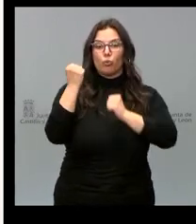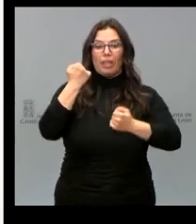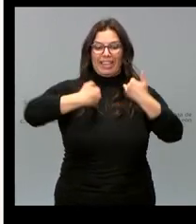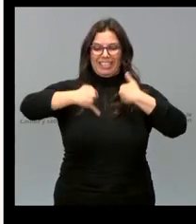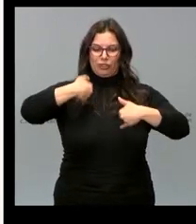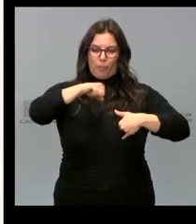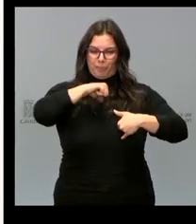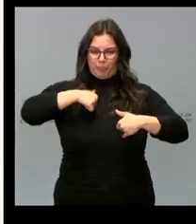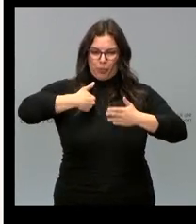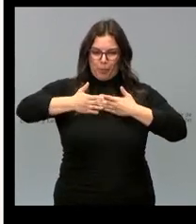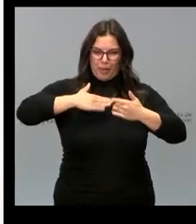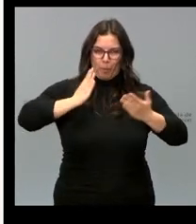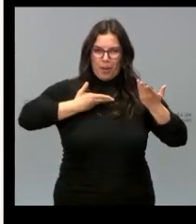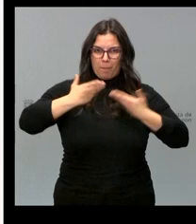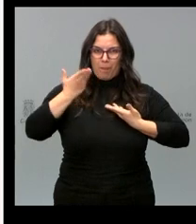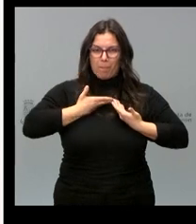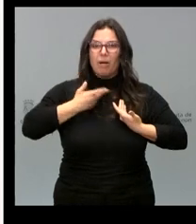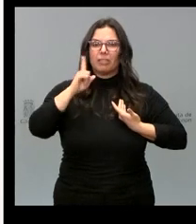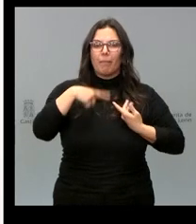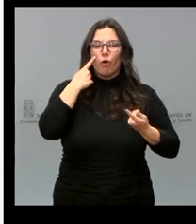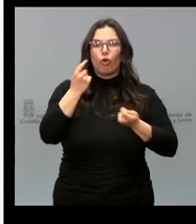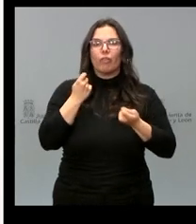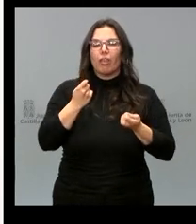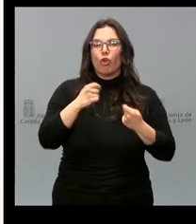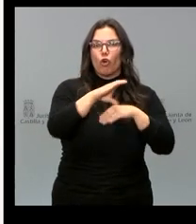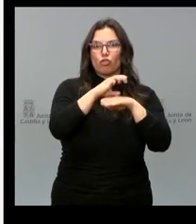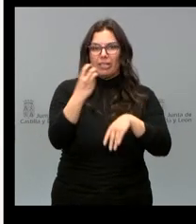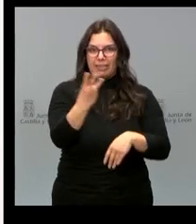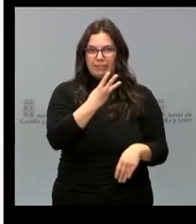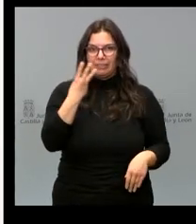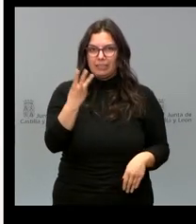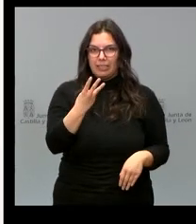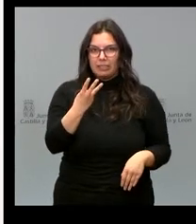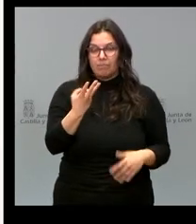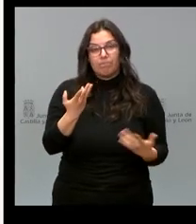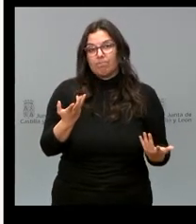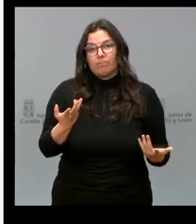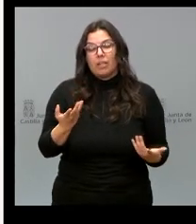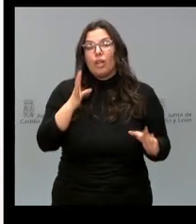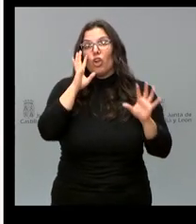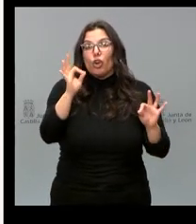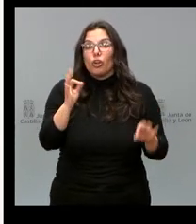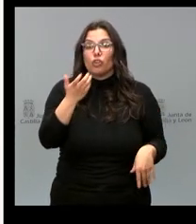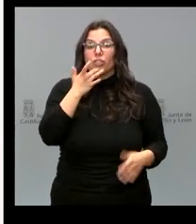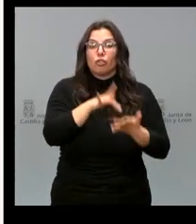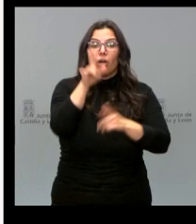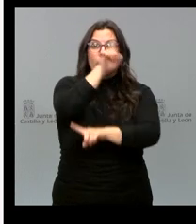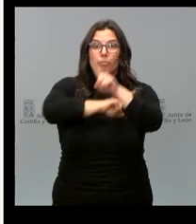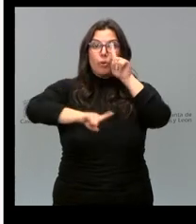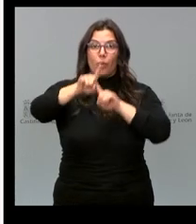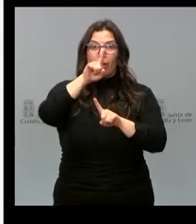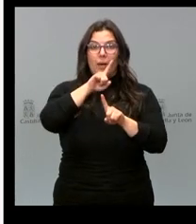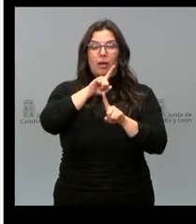como decía, la coordinación entre las tres consejerías. No puede entenderse que ante un problema que tiene